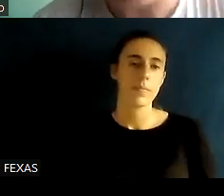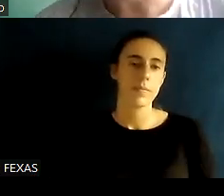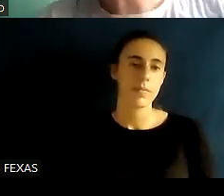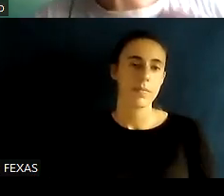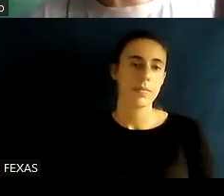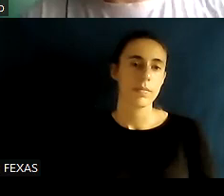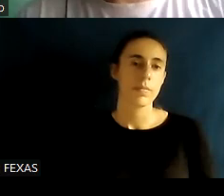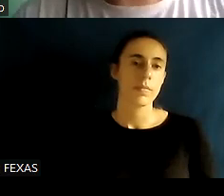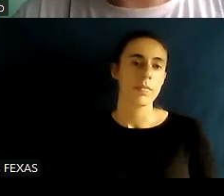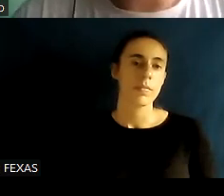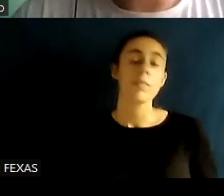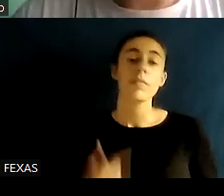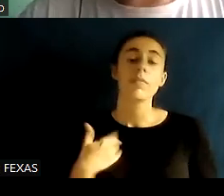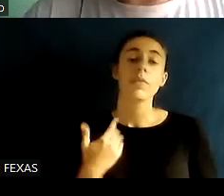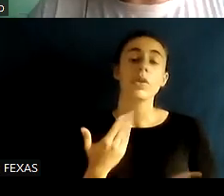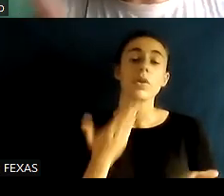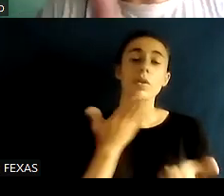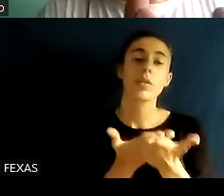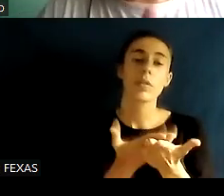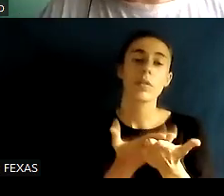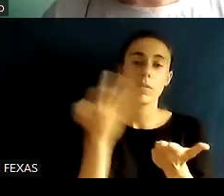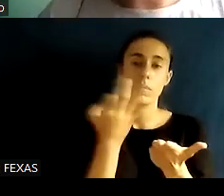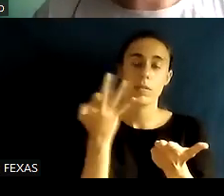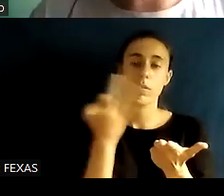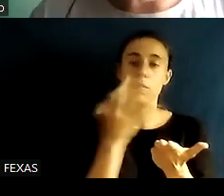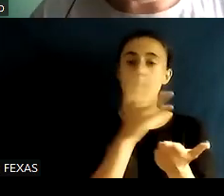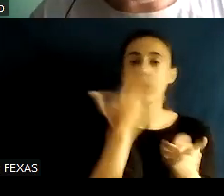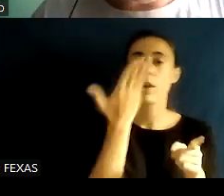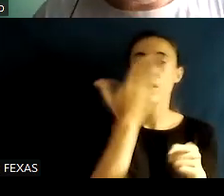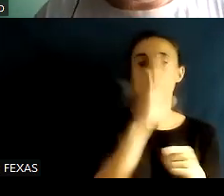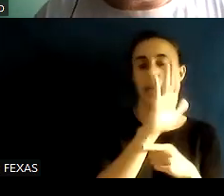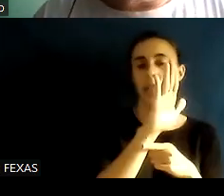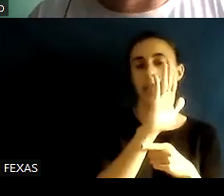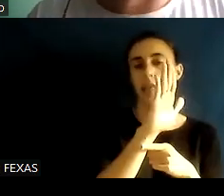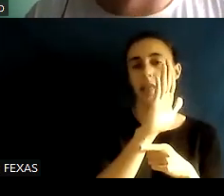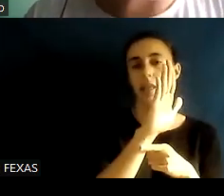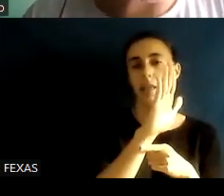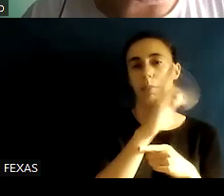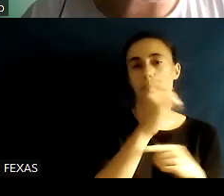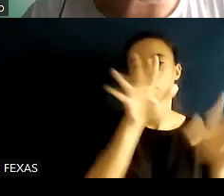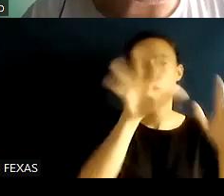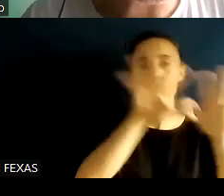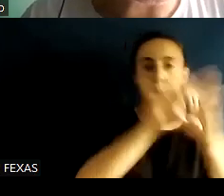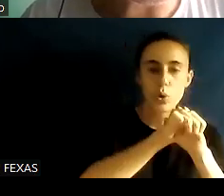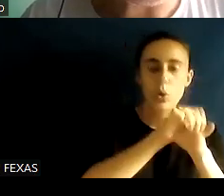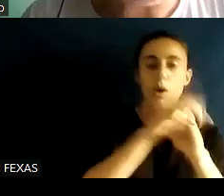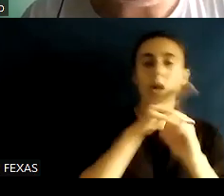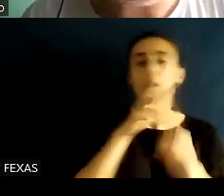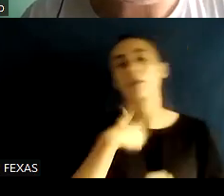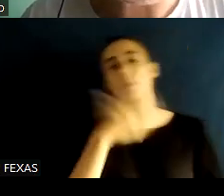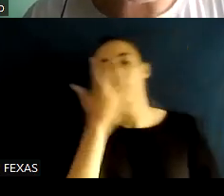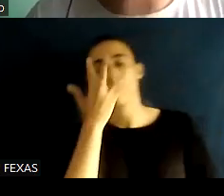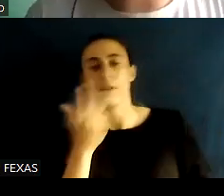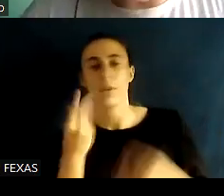Bueno, y lo que yo os propongo es, hemos venido de una presentación básicamente oscura, y lo que yo os propongo es colorear un poco la vida